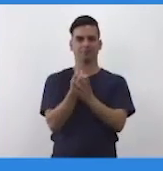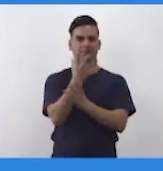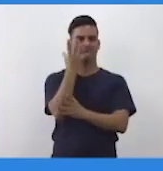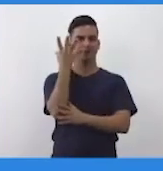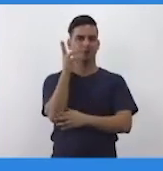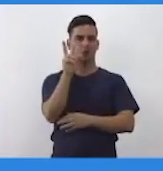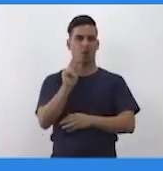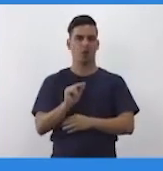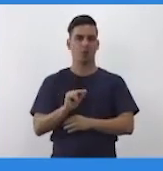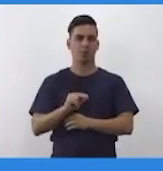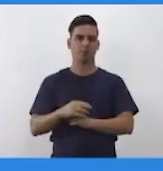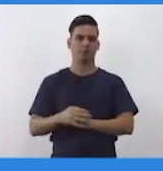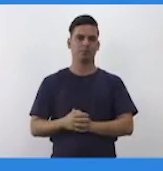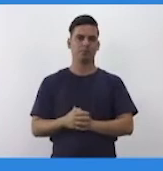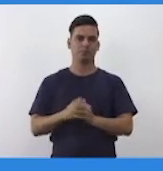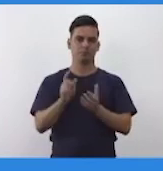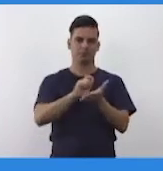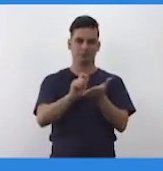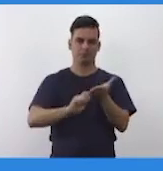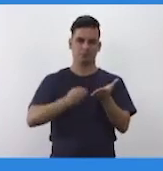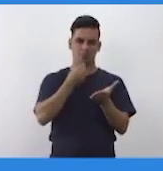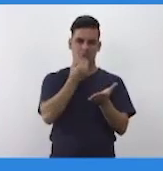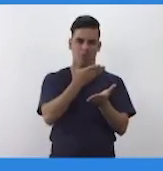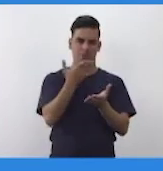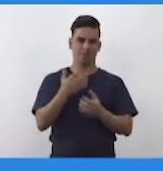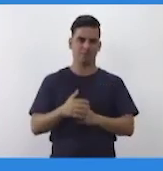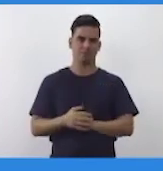que concluya el tomar la nota.